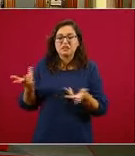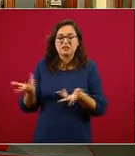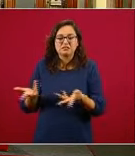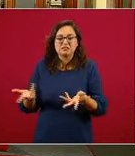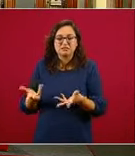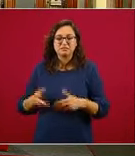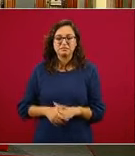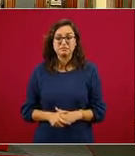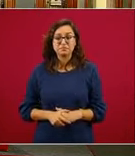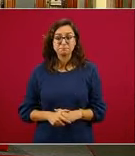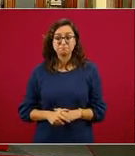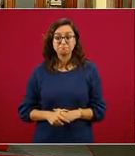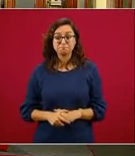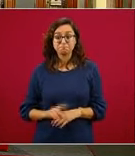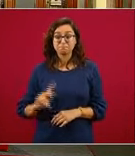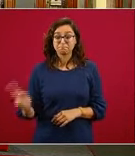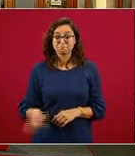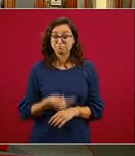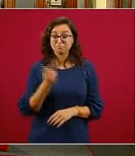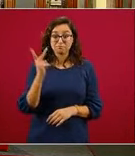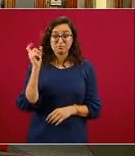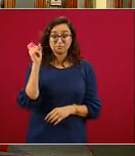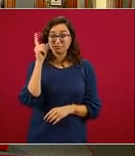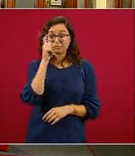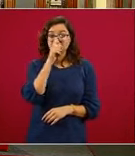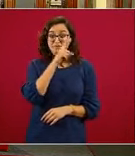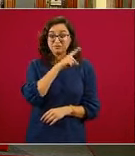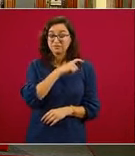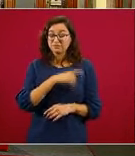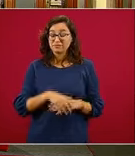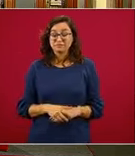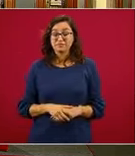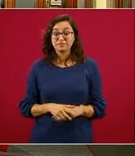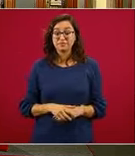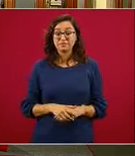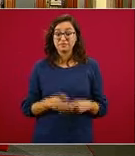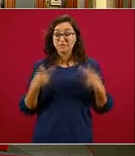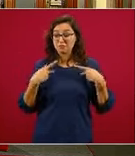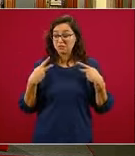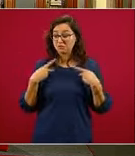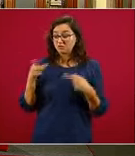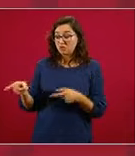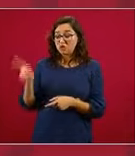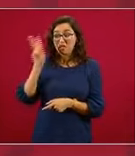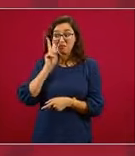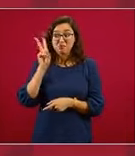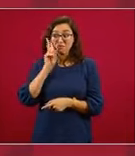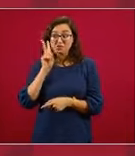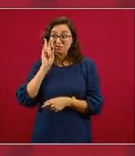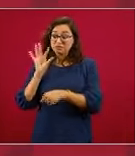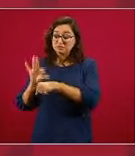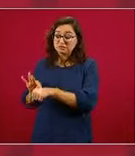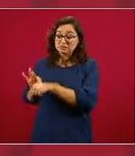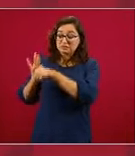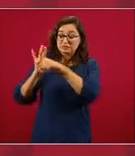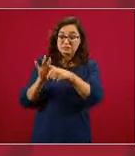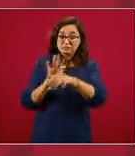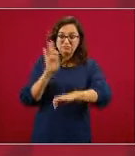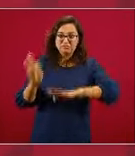esta pregunta no es sencilla. A generar esta disposición para que las personas reciban un tratamiento, utilizamos